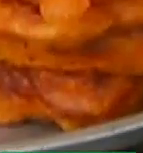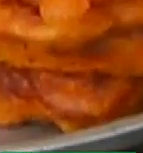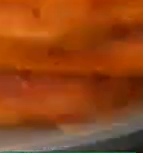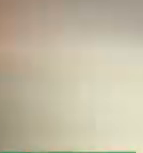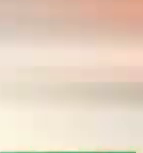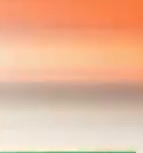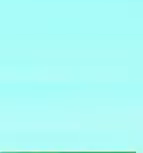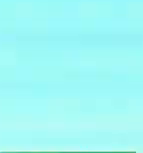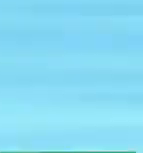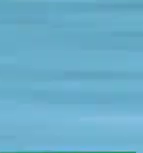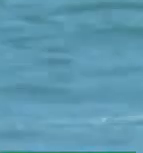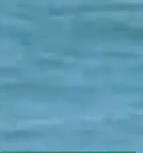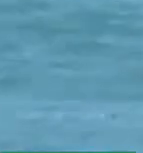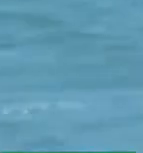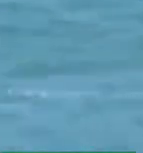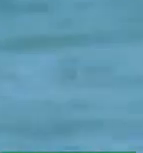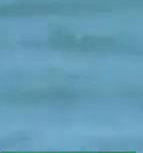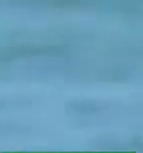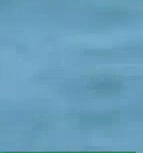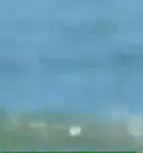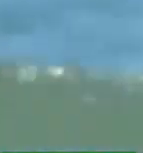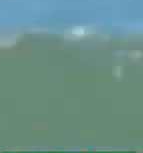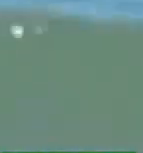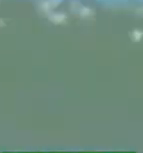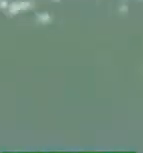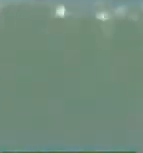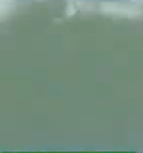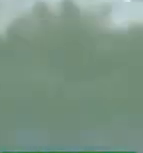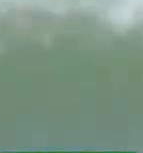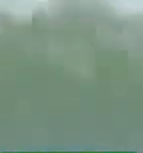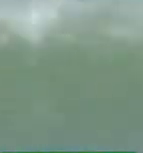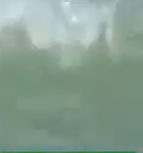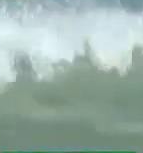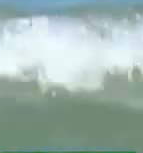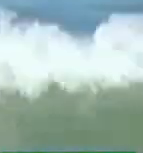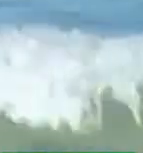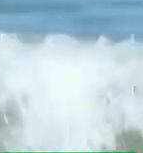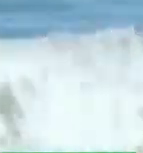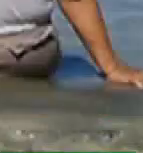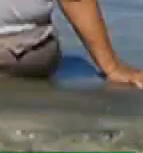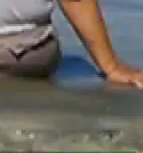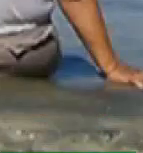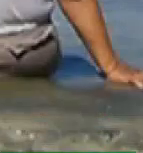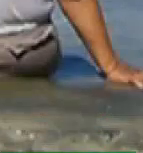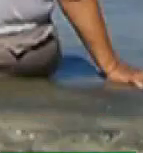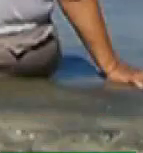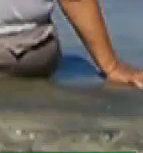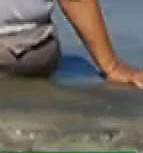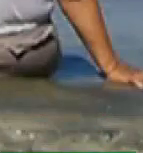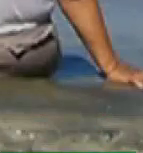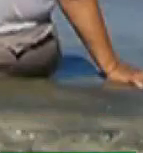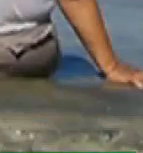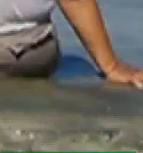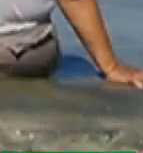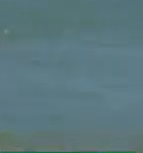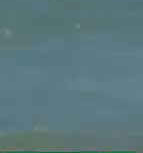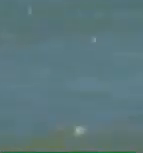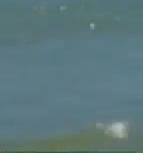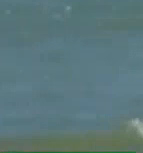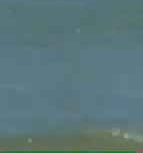50 centavos. Definitivamente, a la hora de elegir a dónde escaparse del ajetreo